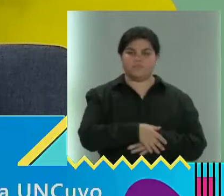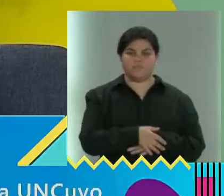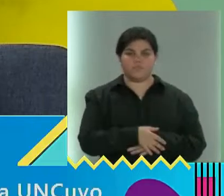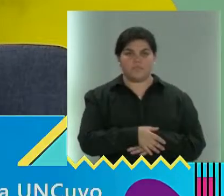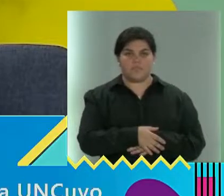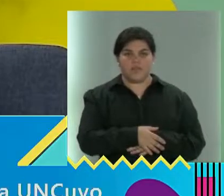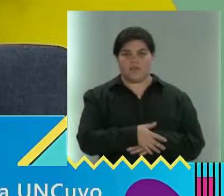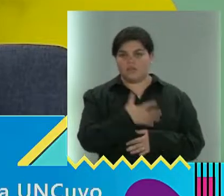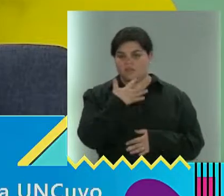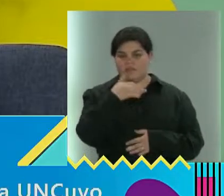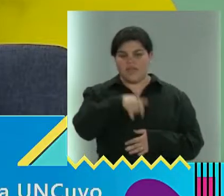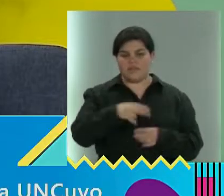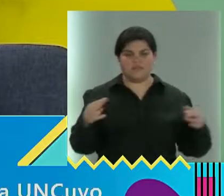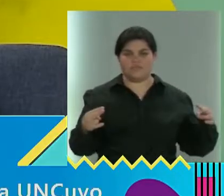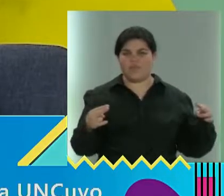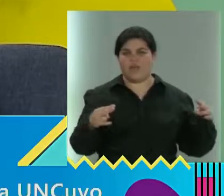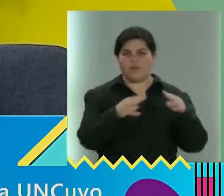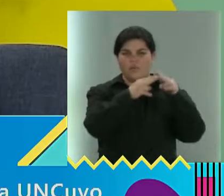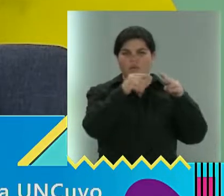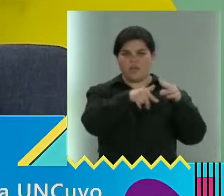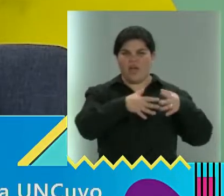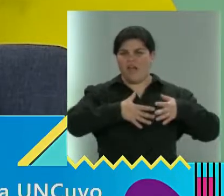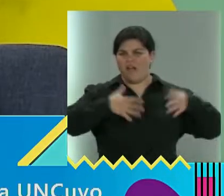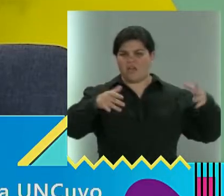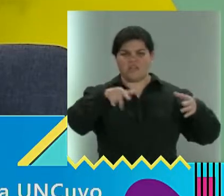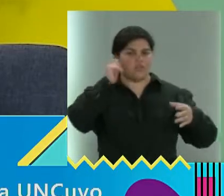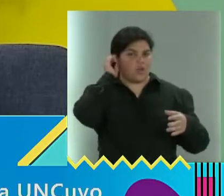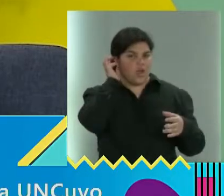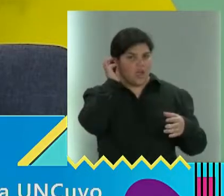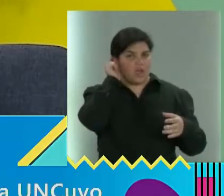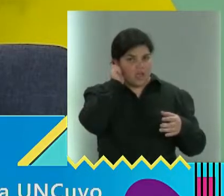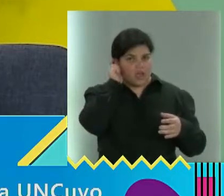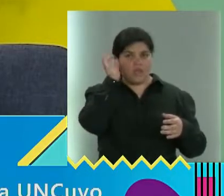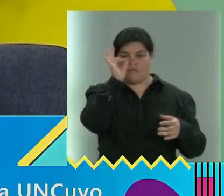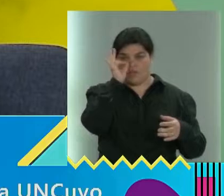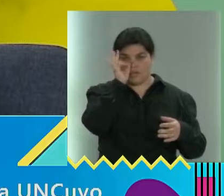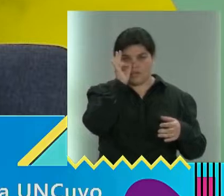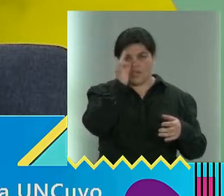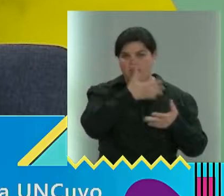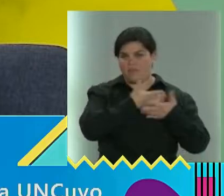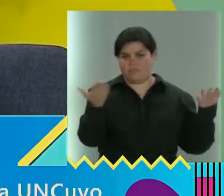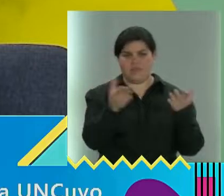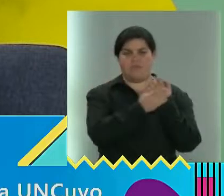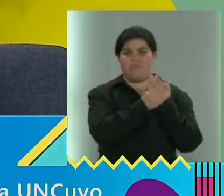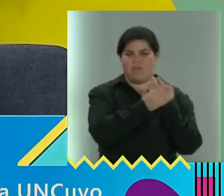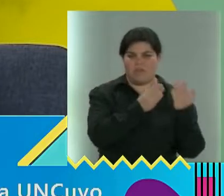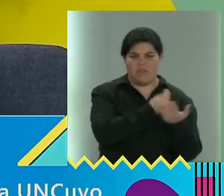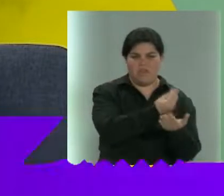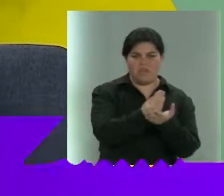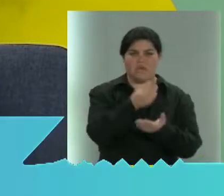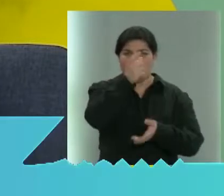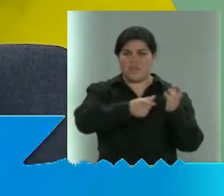estos encuentros de la magnitud como lo que tiene el G20, tan globales, con ministros, con referentes